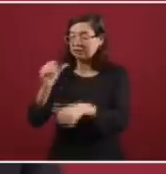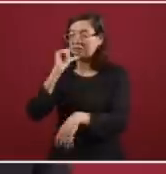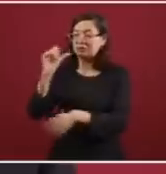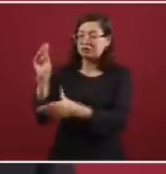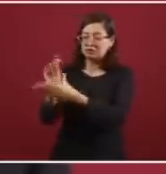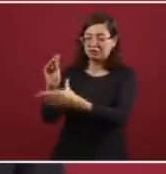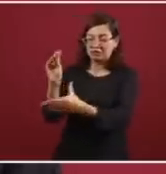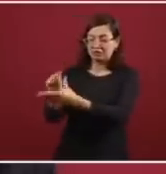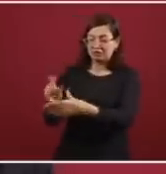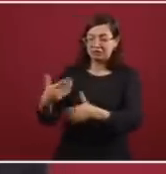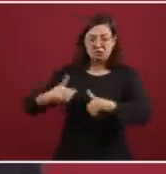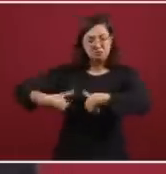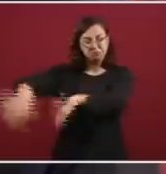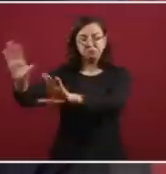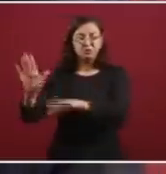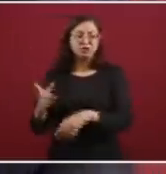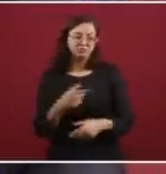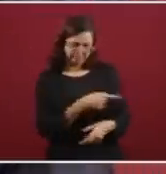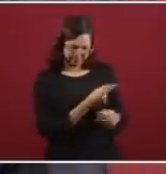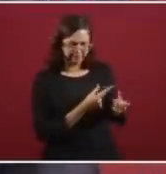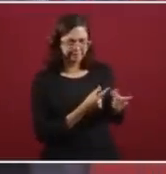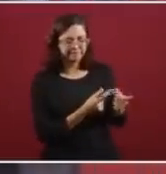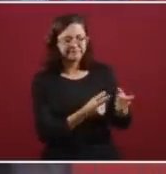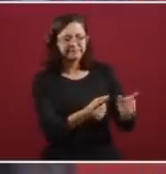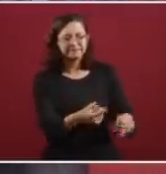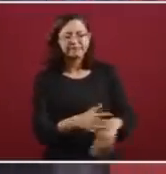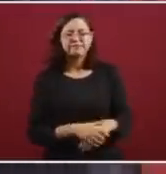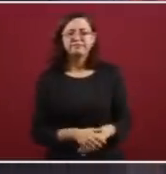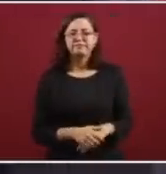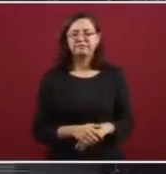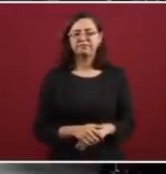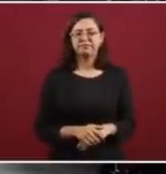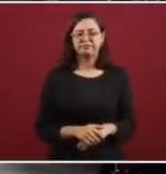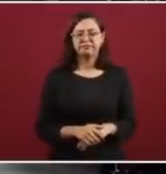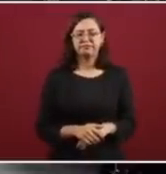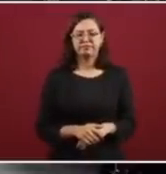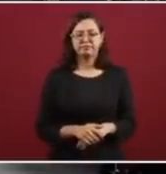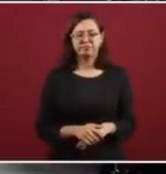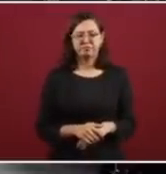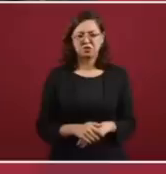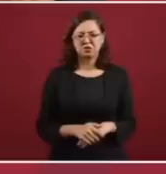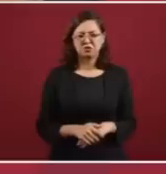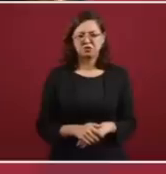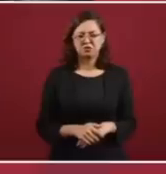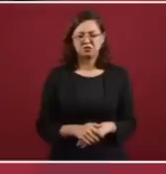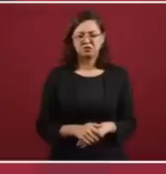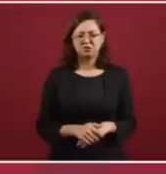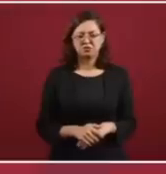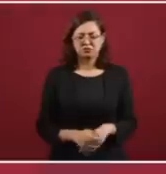Pues apúrense, apúrense. Yo no estoy aquí